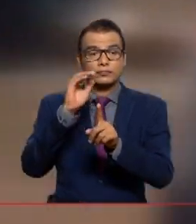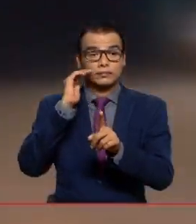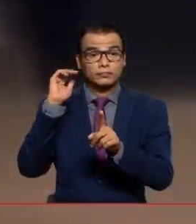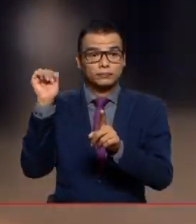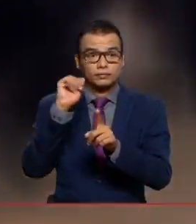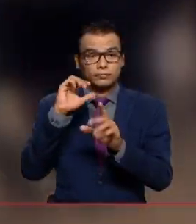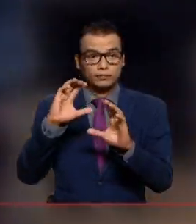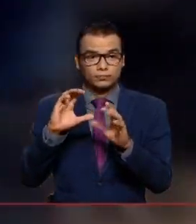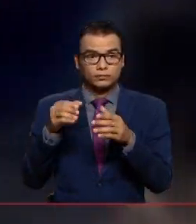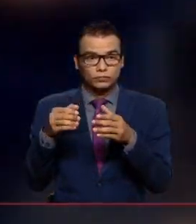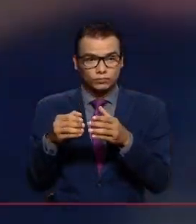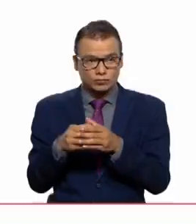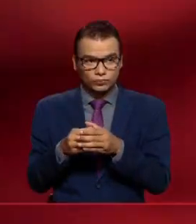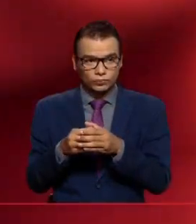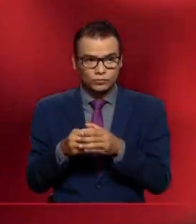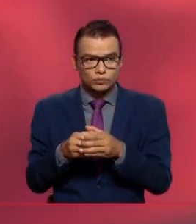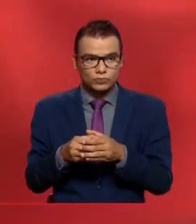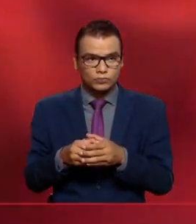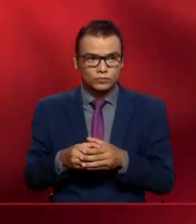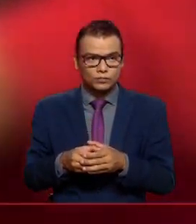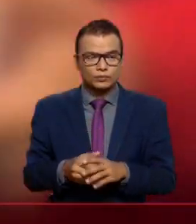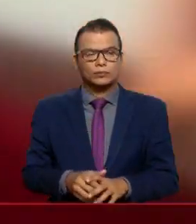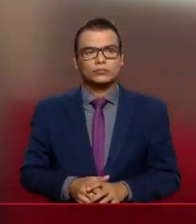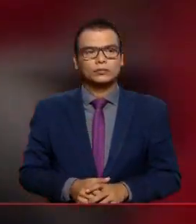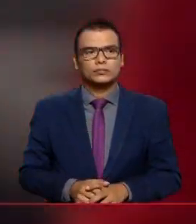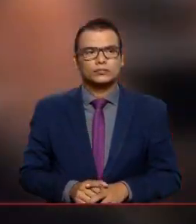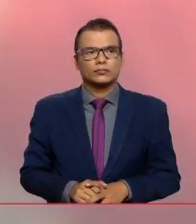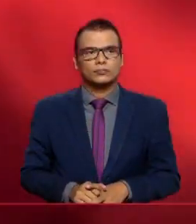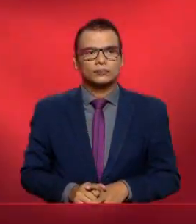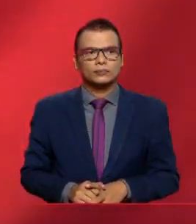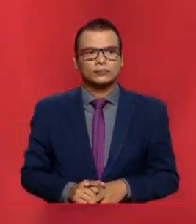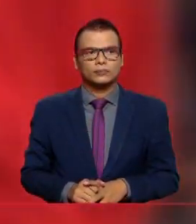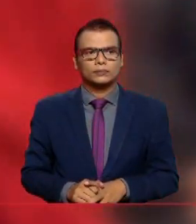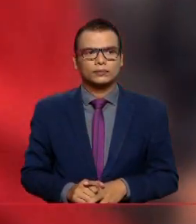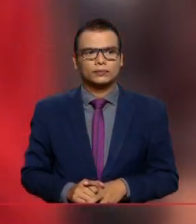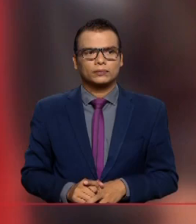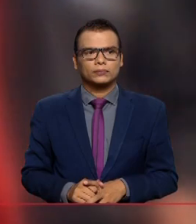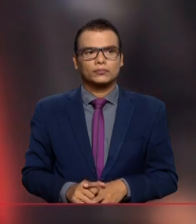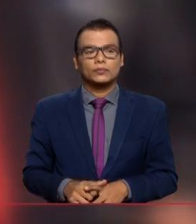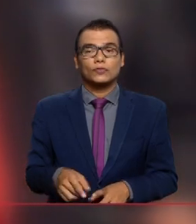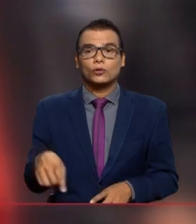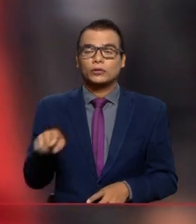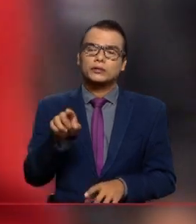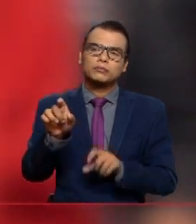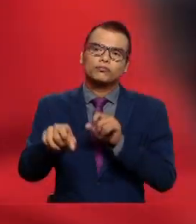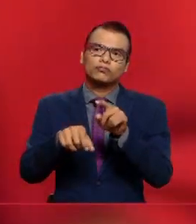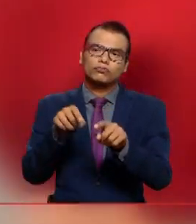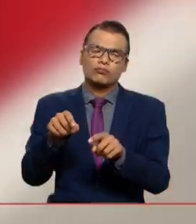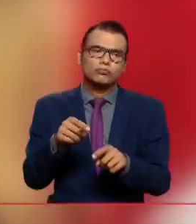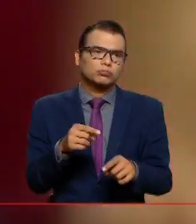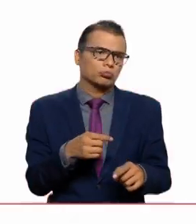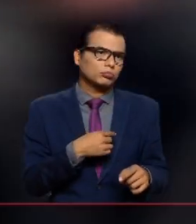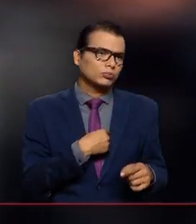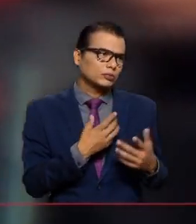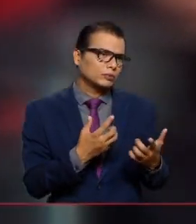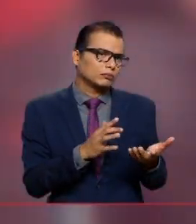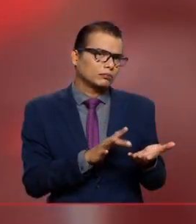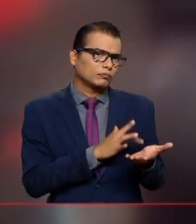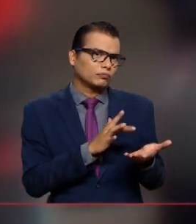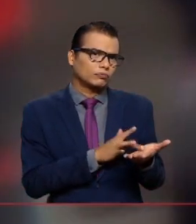las jugadoras después de jugar de Alemania. Se les preguntó qué querían. La mayoría quería